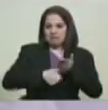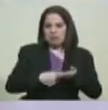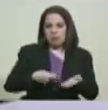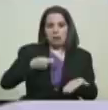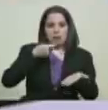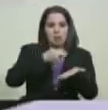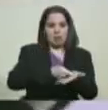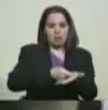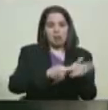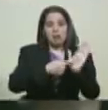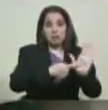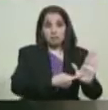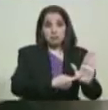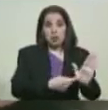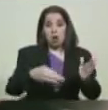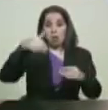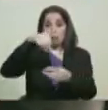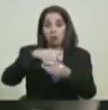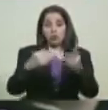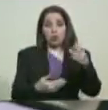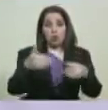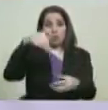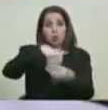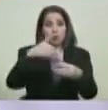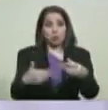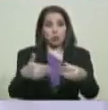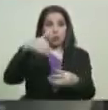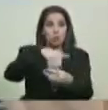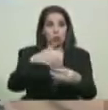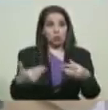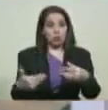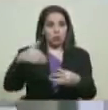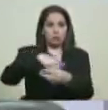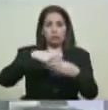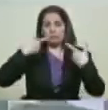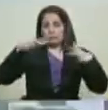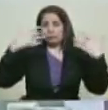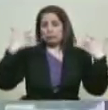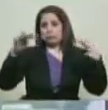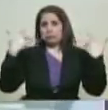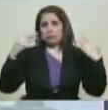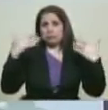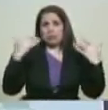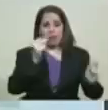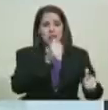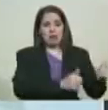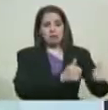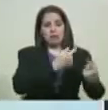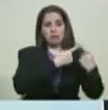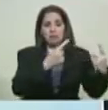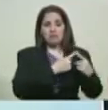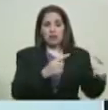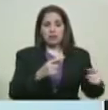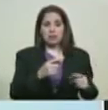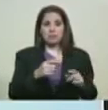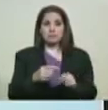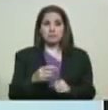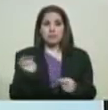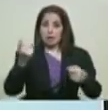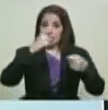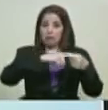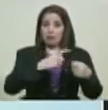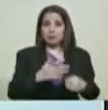votara varias veces. Y así agregaban miles de votos a candidatos a distintos cargos.